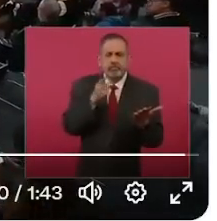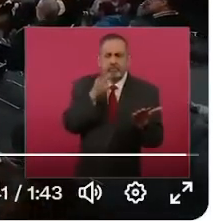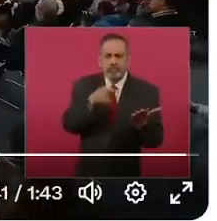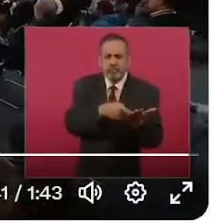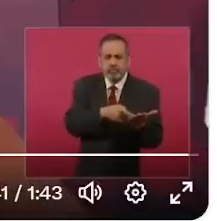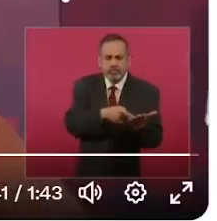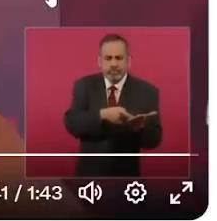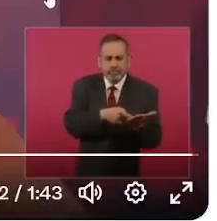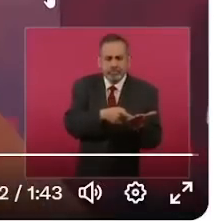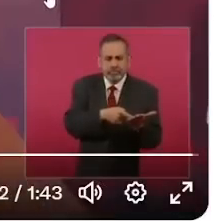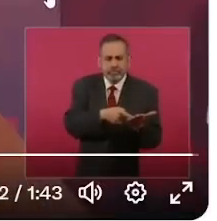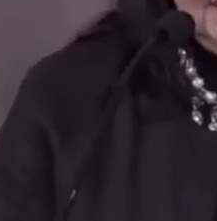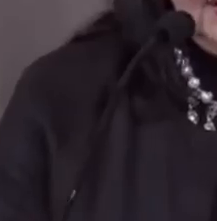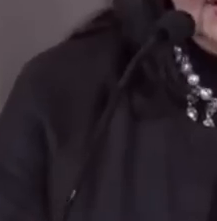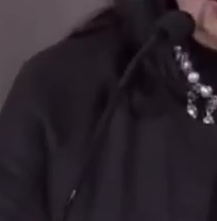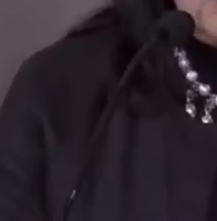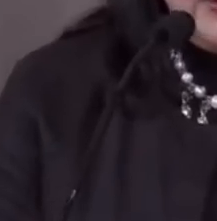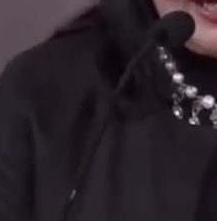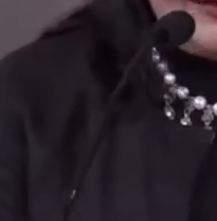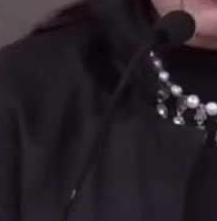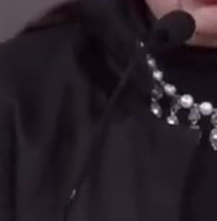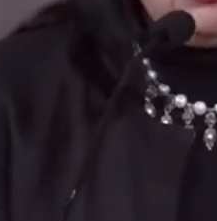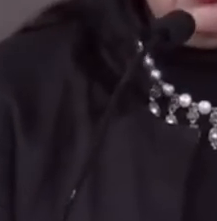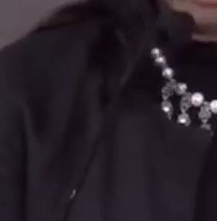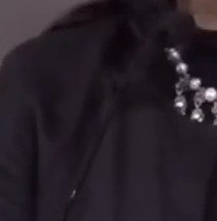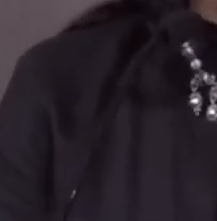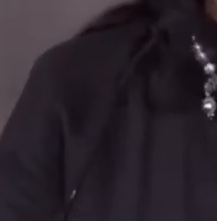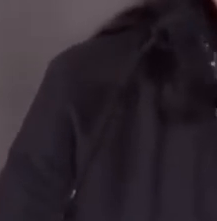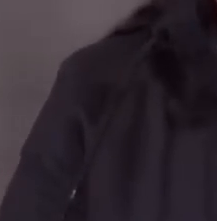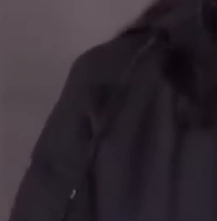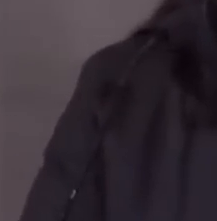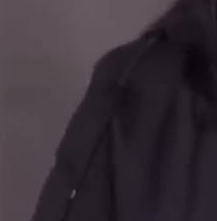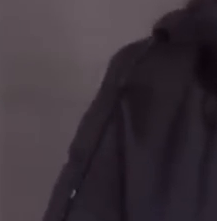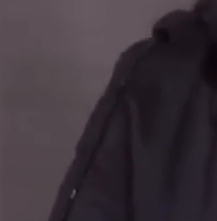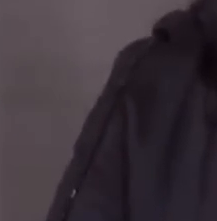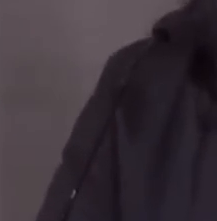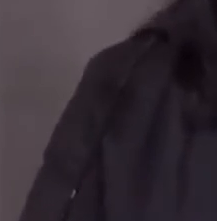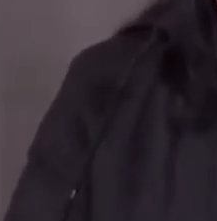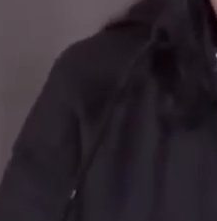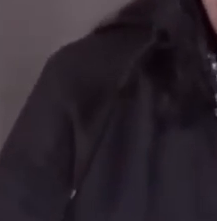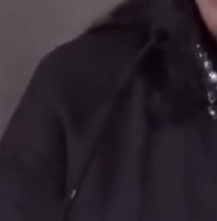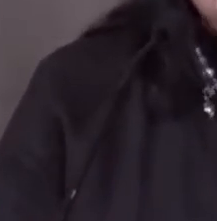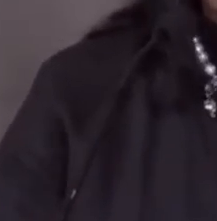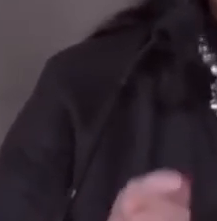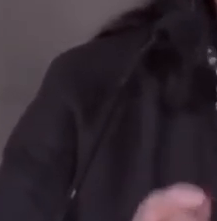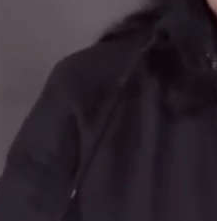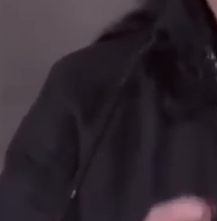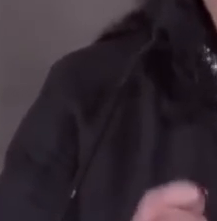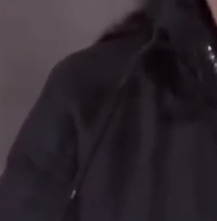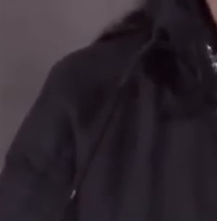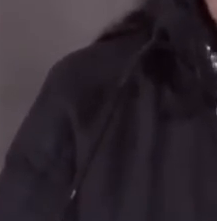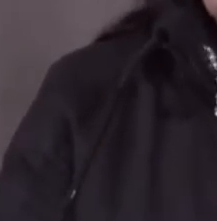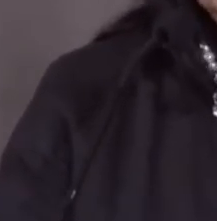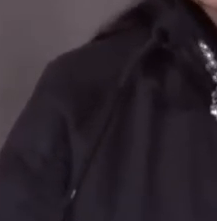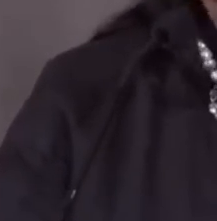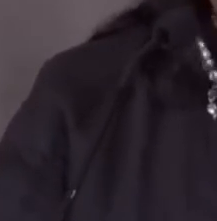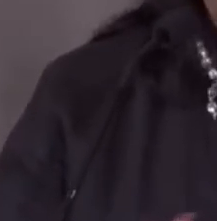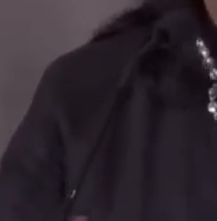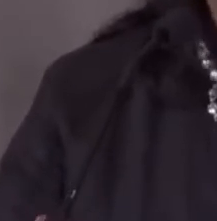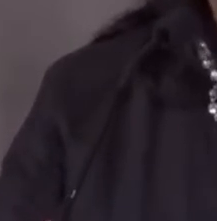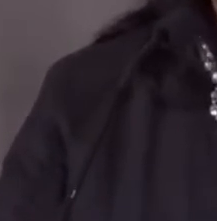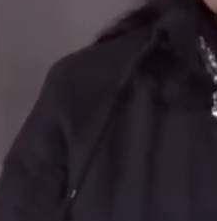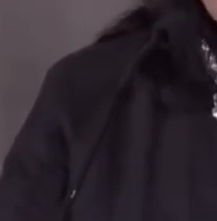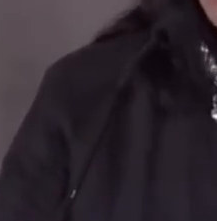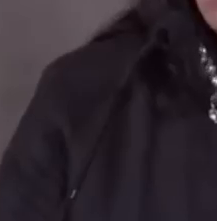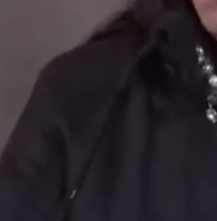lo que están haciendo pues ahí lo que dice el presidente López Obrador sobre este actual ilegal de parte de la suprema corte de